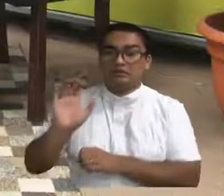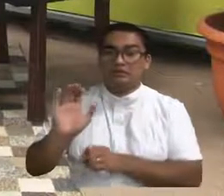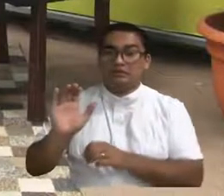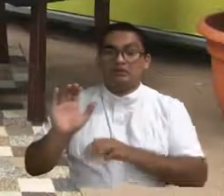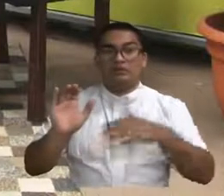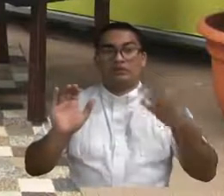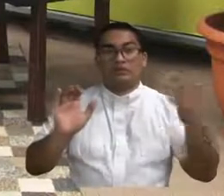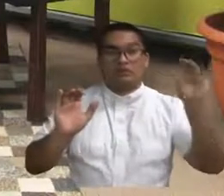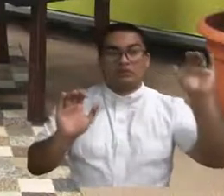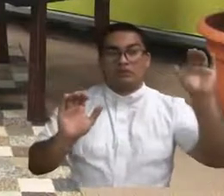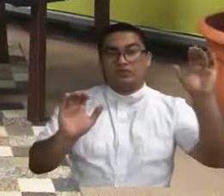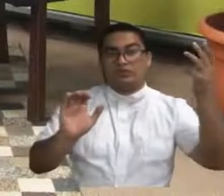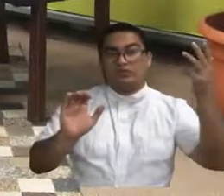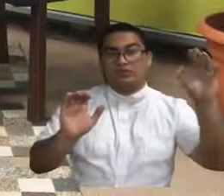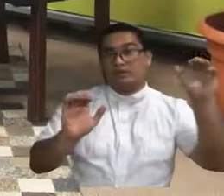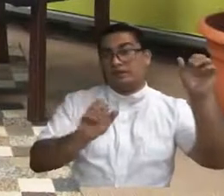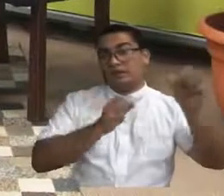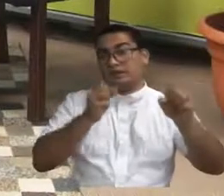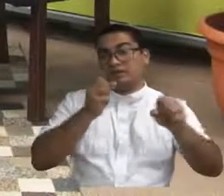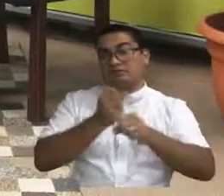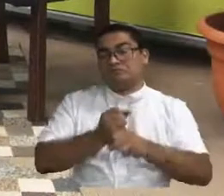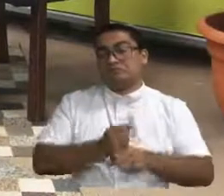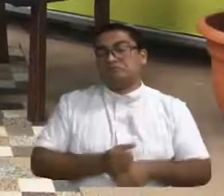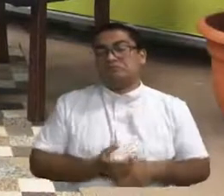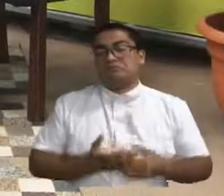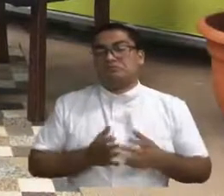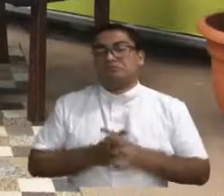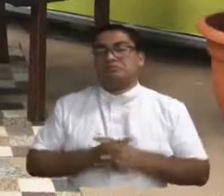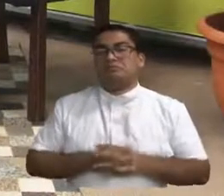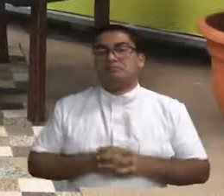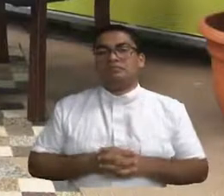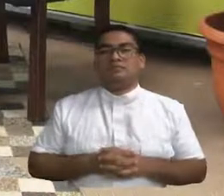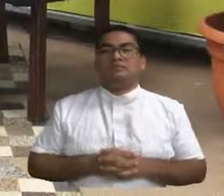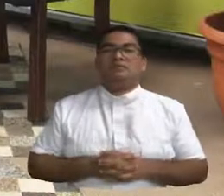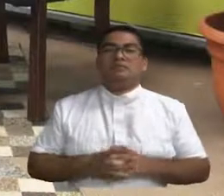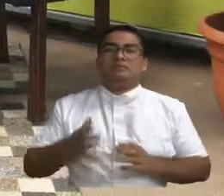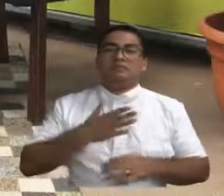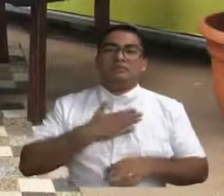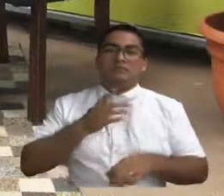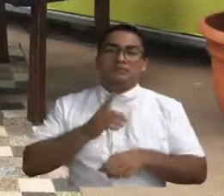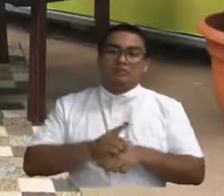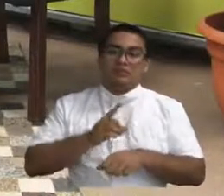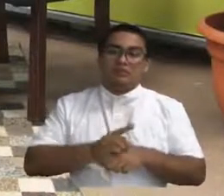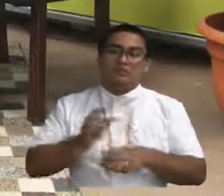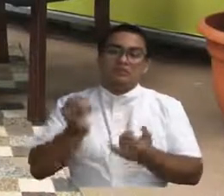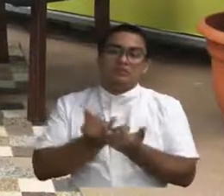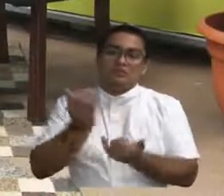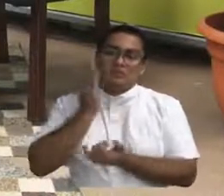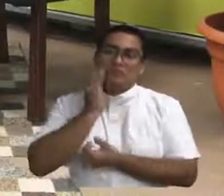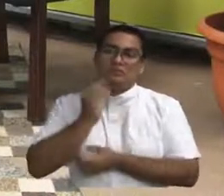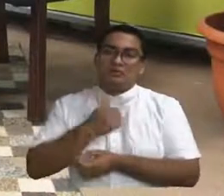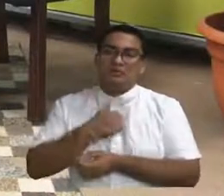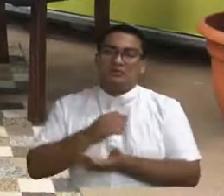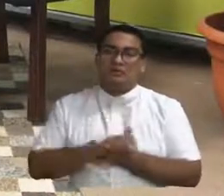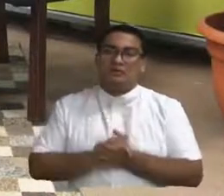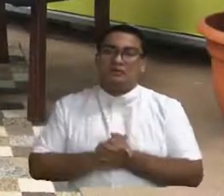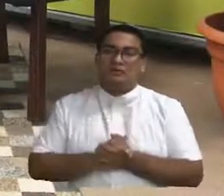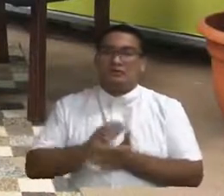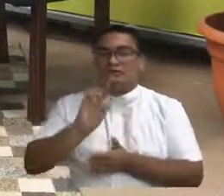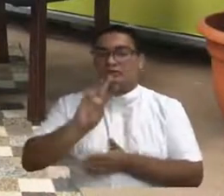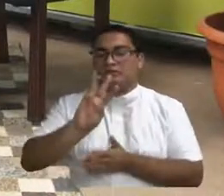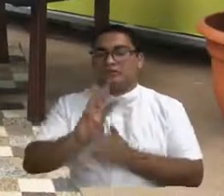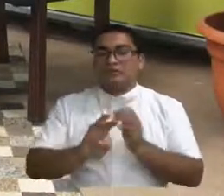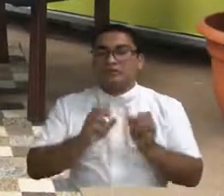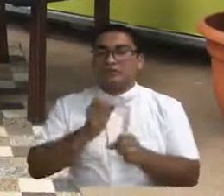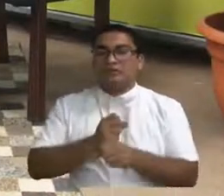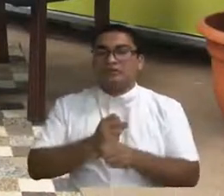desde chiquita con el famoso lavado nasal. No lo digo solo como médico, lo digo como mamá. Y ahora yo le digo a mi niña de 3 años, bueno,